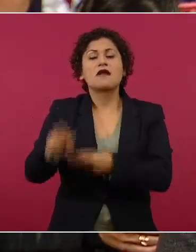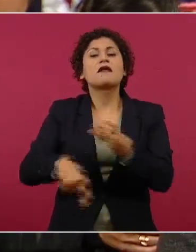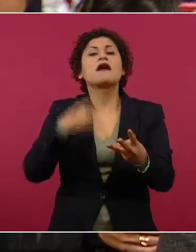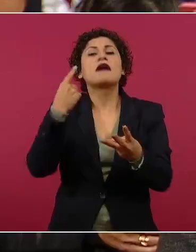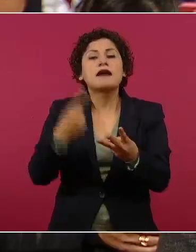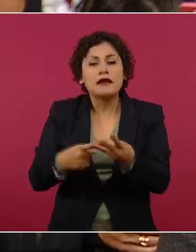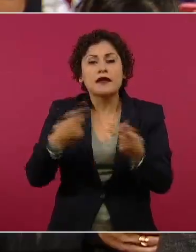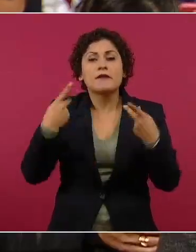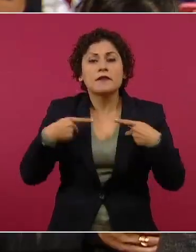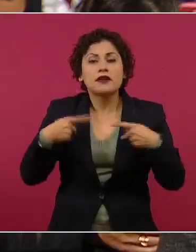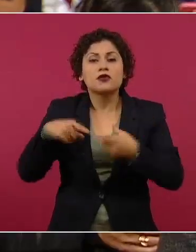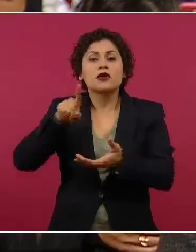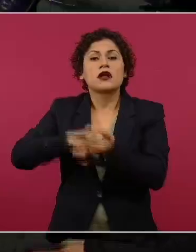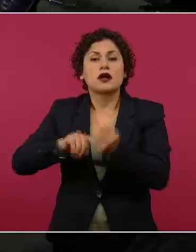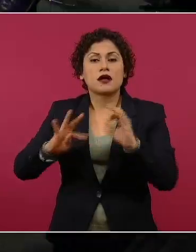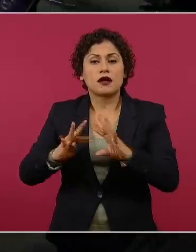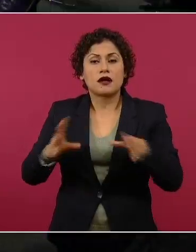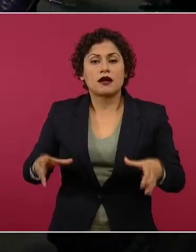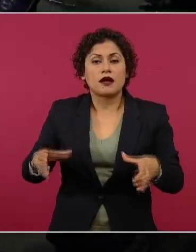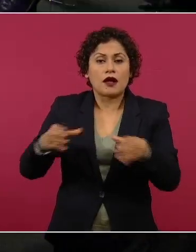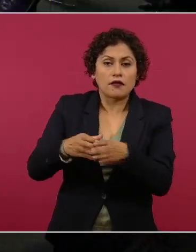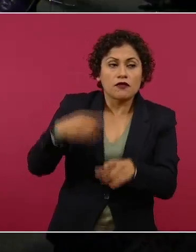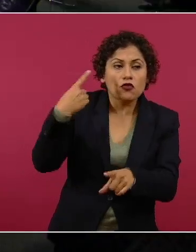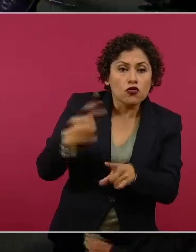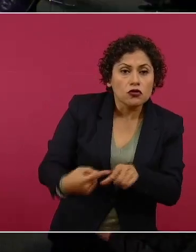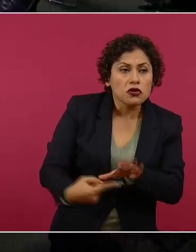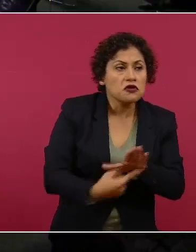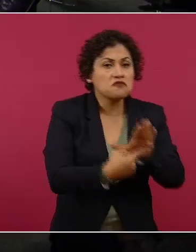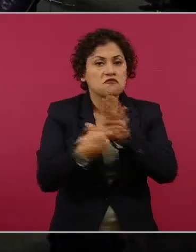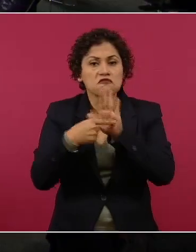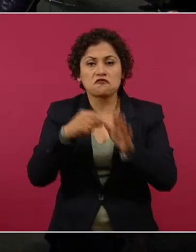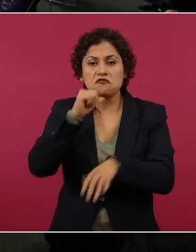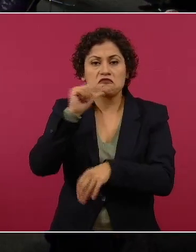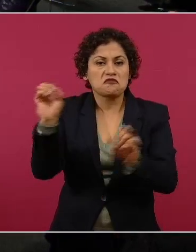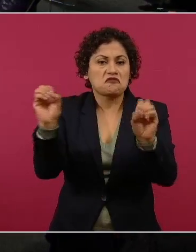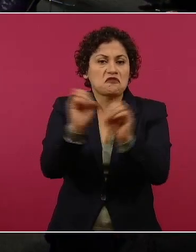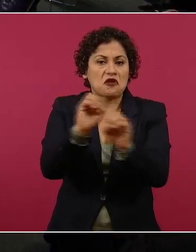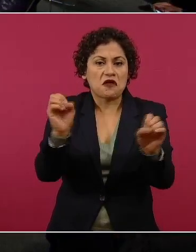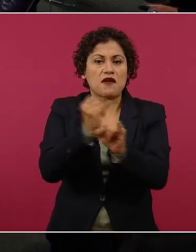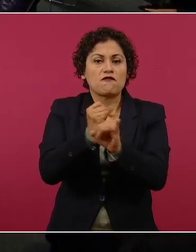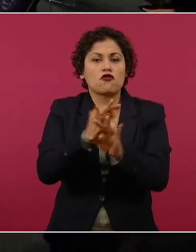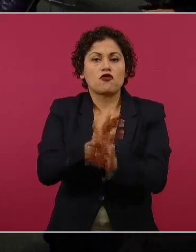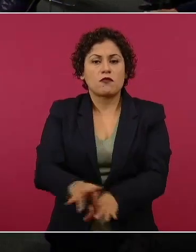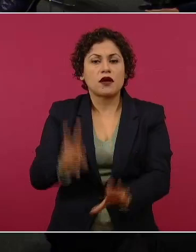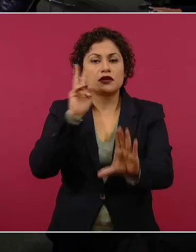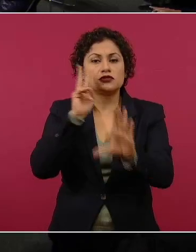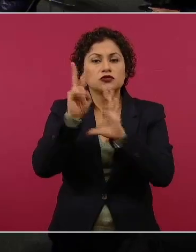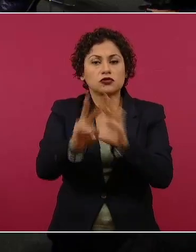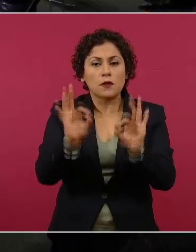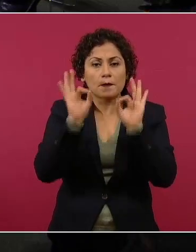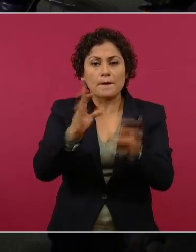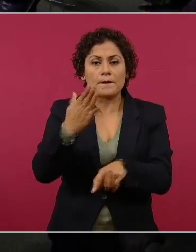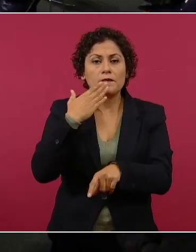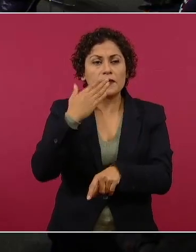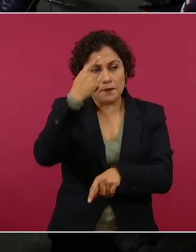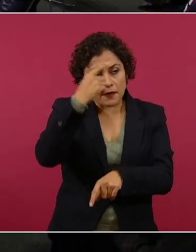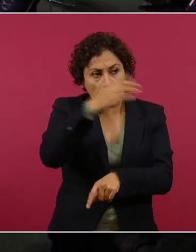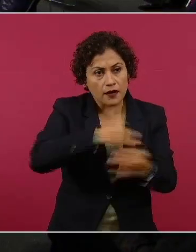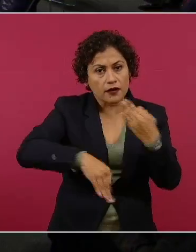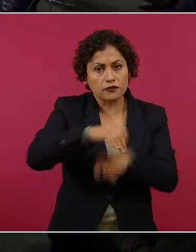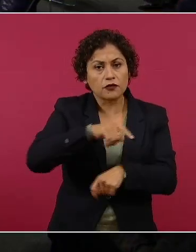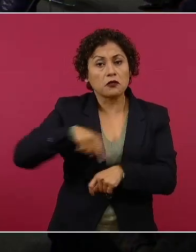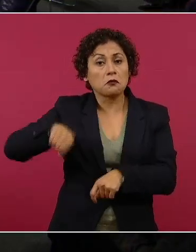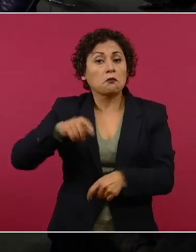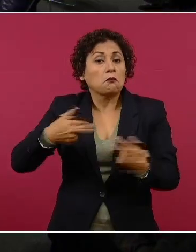y presiden los sistemas o mecanismos de los que forman parte, no informan con transparencia a la sociedad que dicen